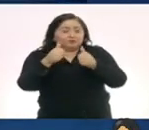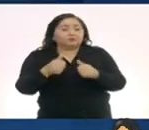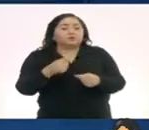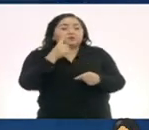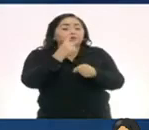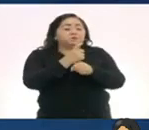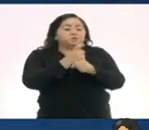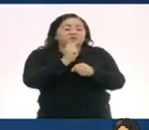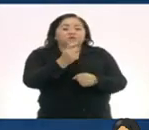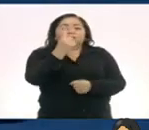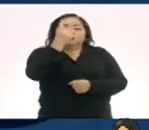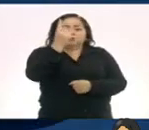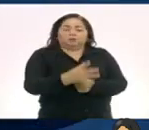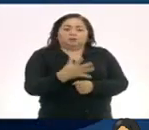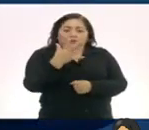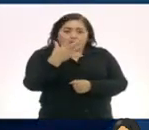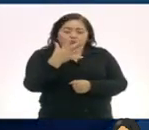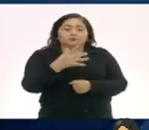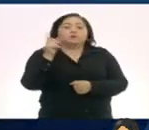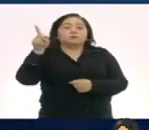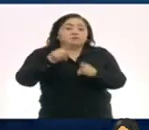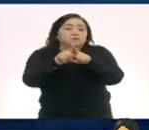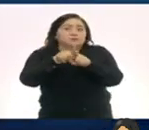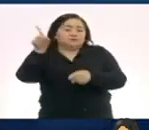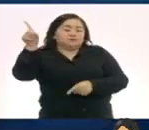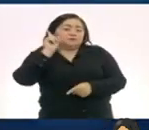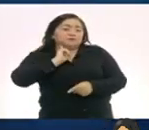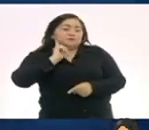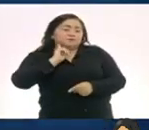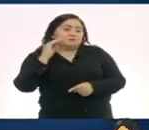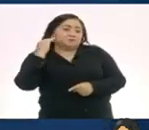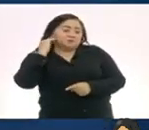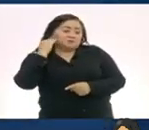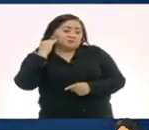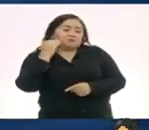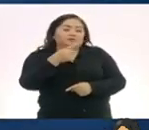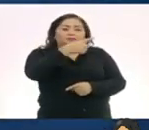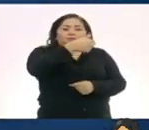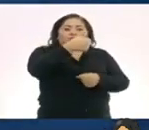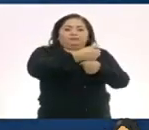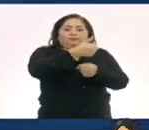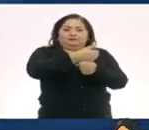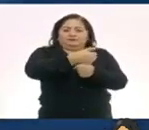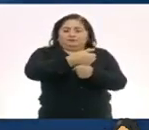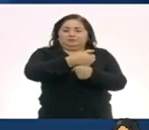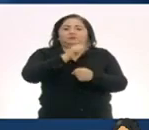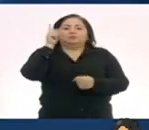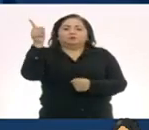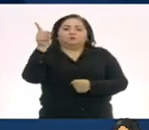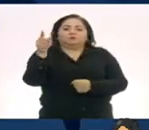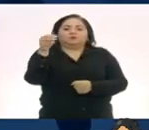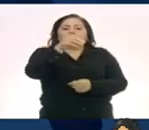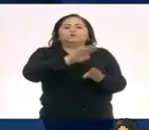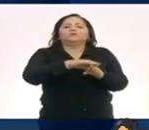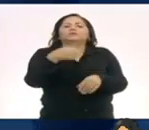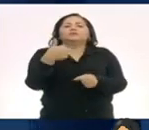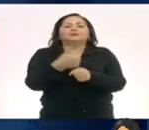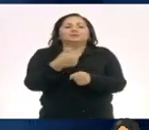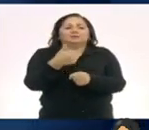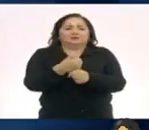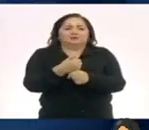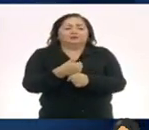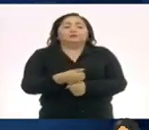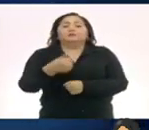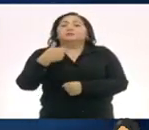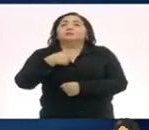primer dato es 1/5. 1/5. Mi hermana María, la 1/6. Ajá. María, 1/6.